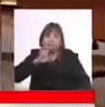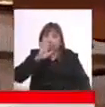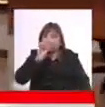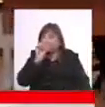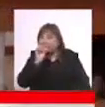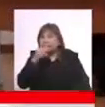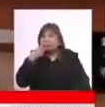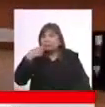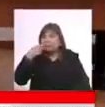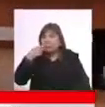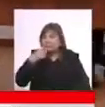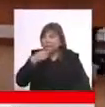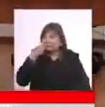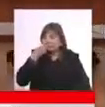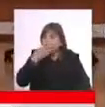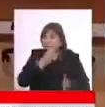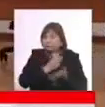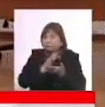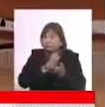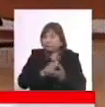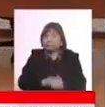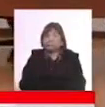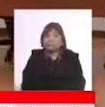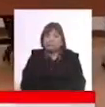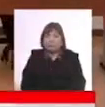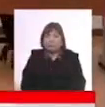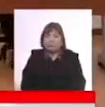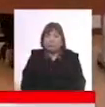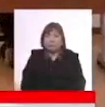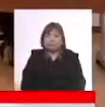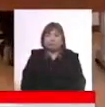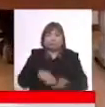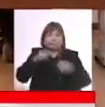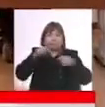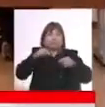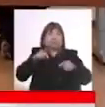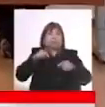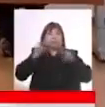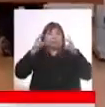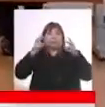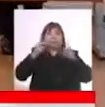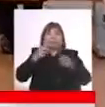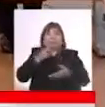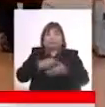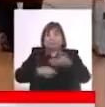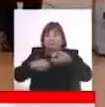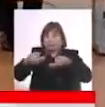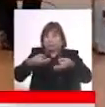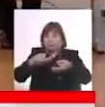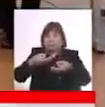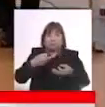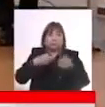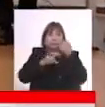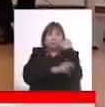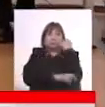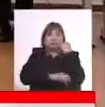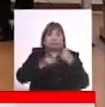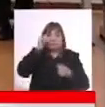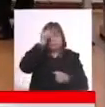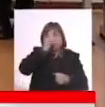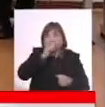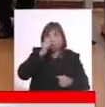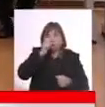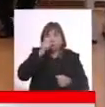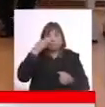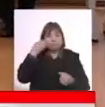Solamente un comentario que siempre es bueno compartirlo. En este tema de la reactivación económica, los países